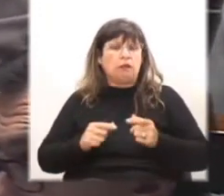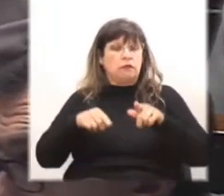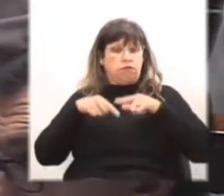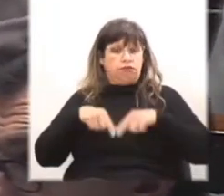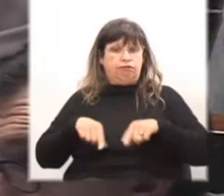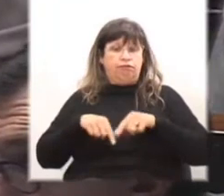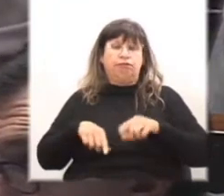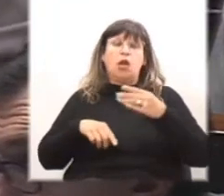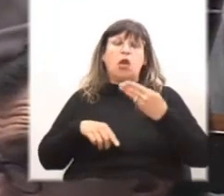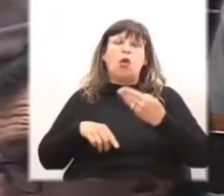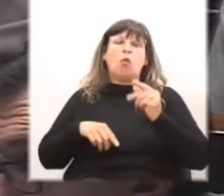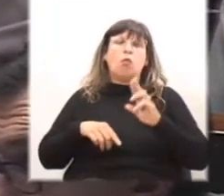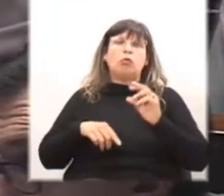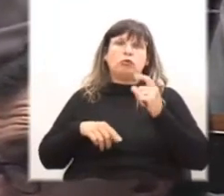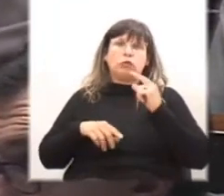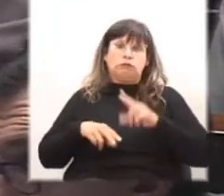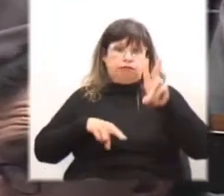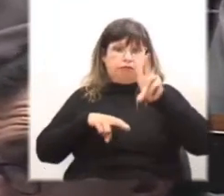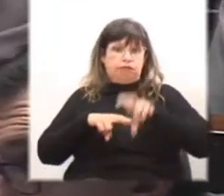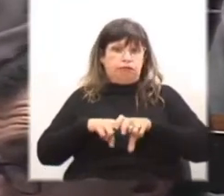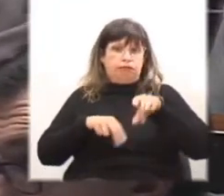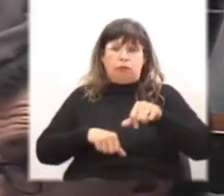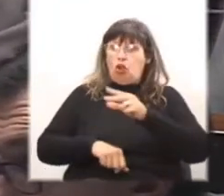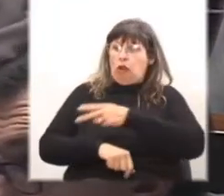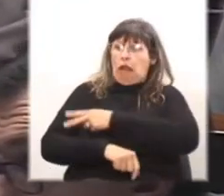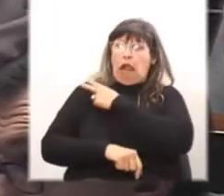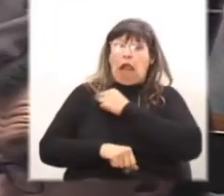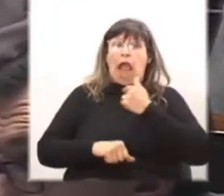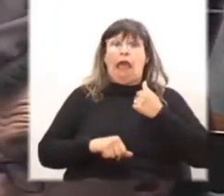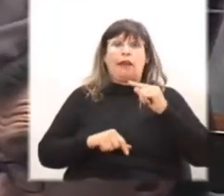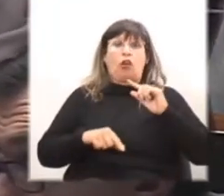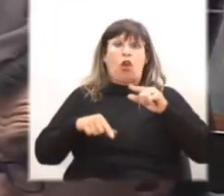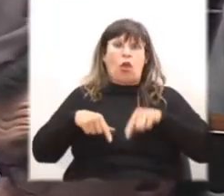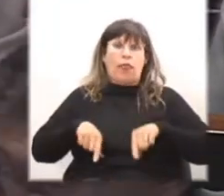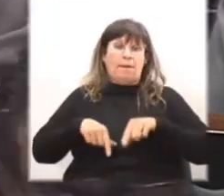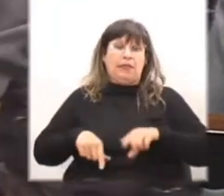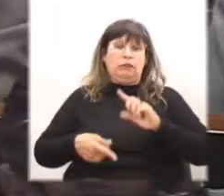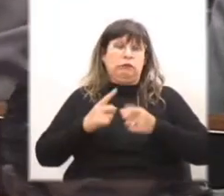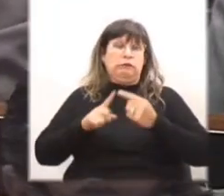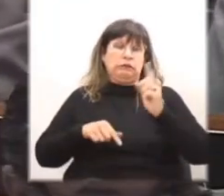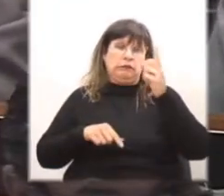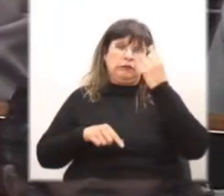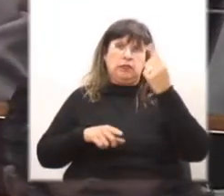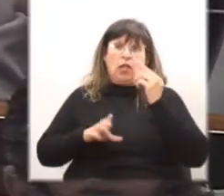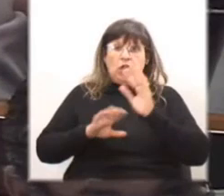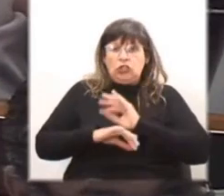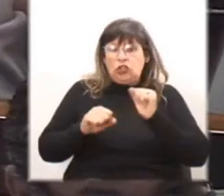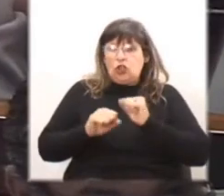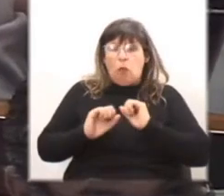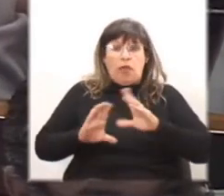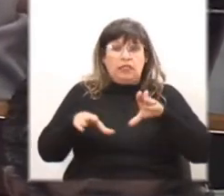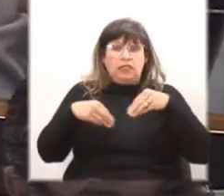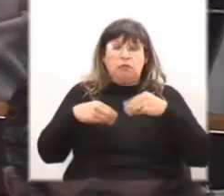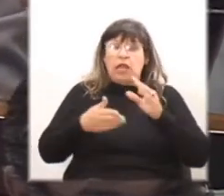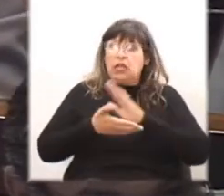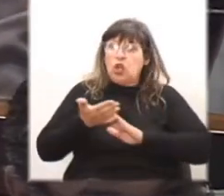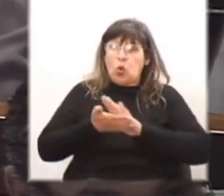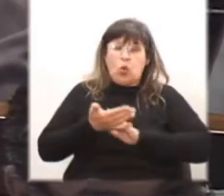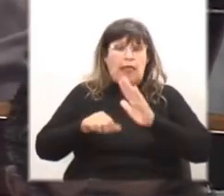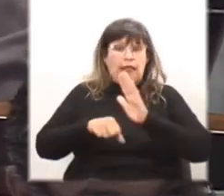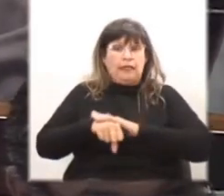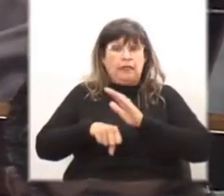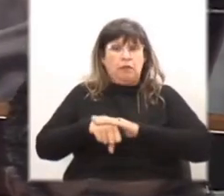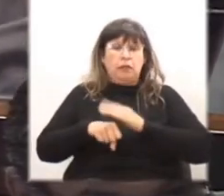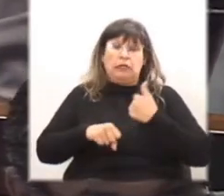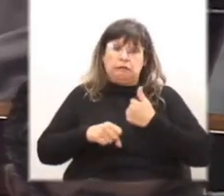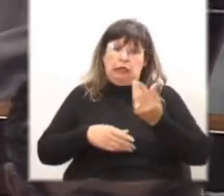embajador Francisco Bustillo sentado en el cargo de canciller? Si es que no puede asumir ninguna de las responsabilidades que le